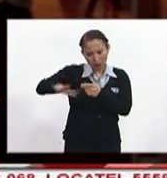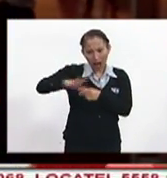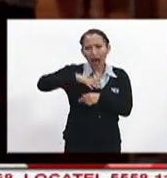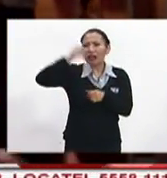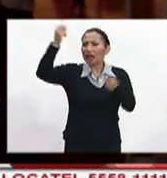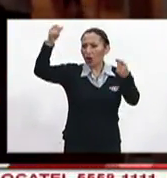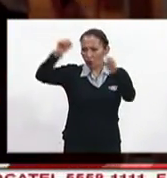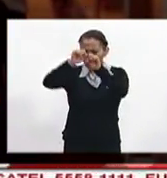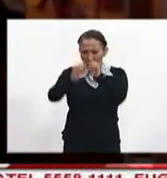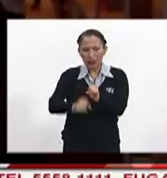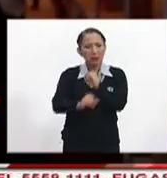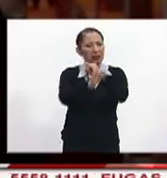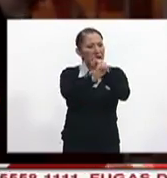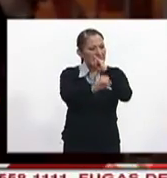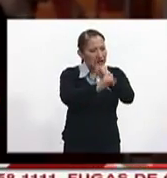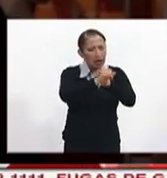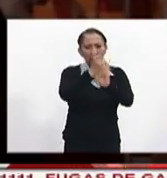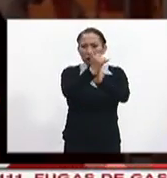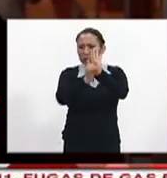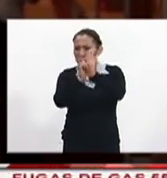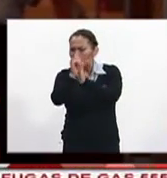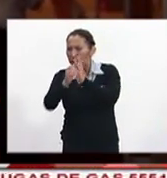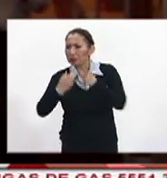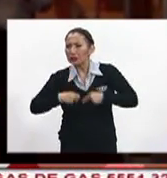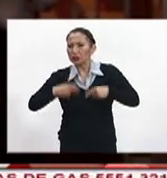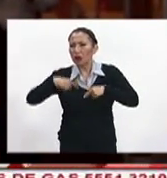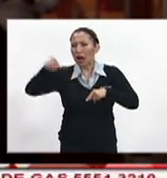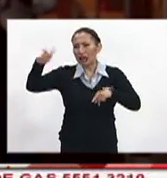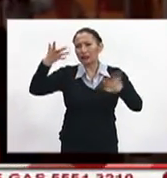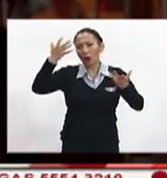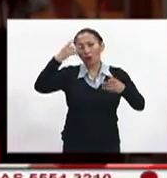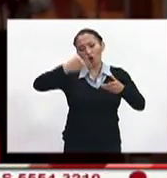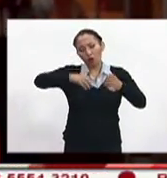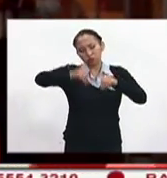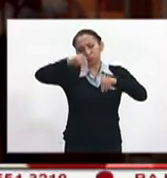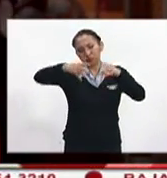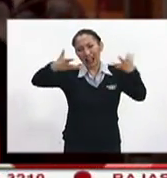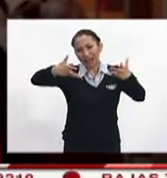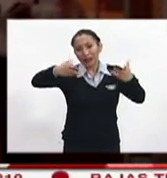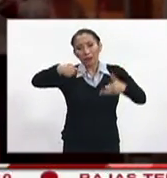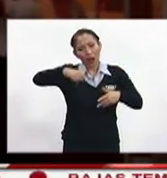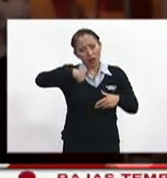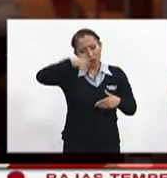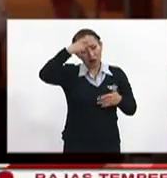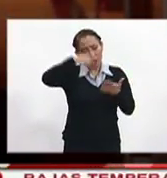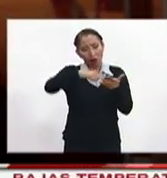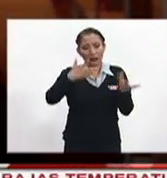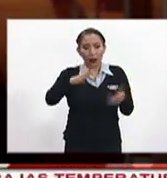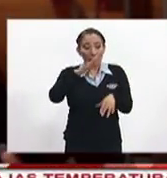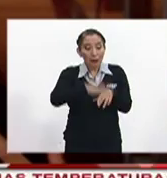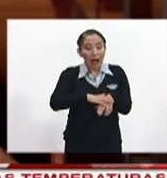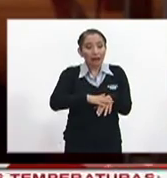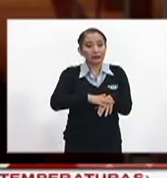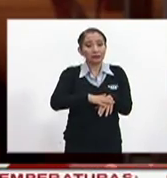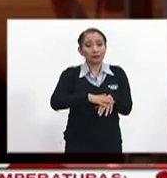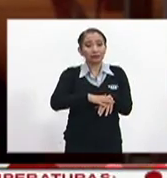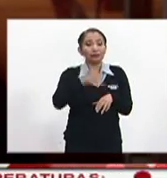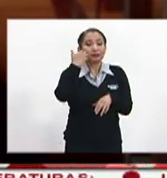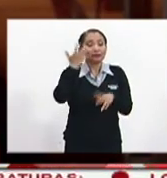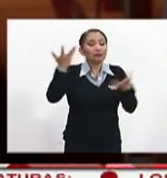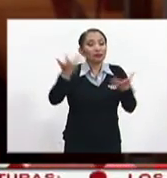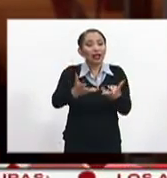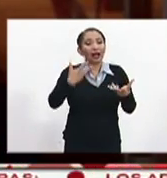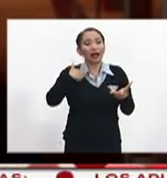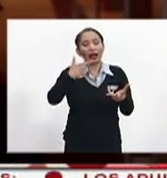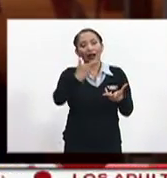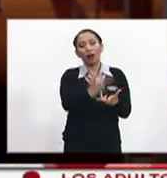ya existen plataformas, youtubers que hacen este tipo de cosas, pero yo creo que lo hacemos más porque queremos crear